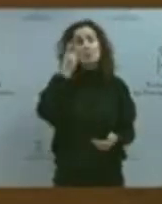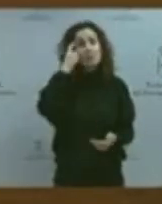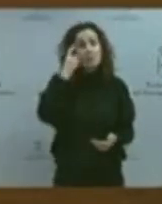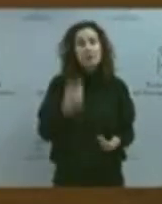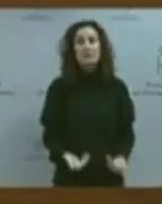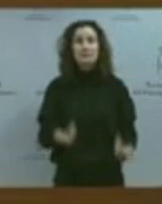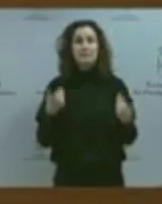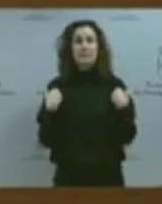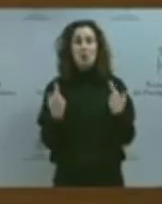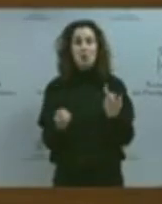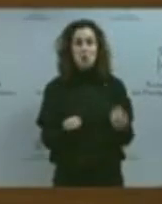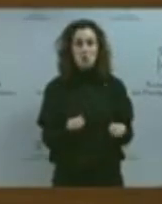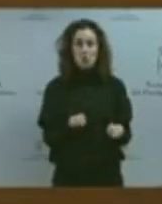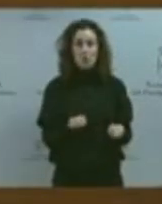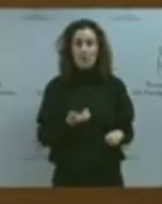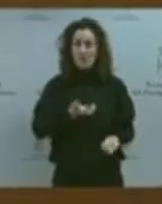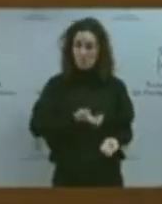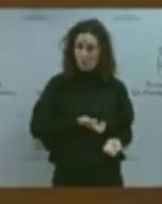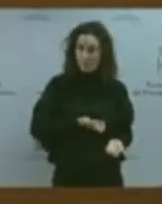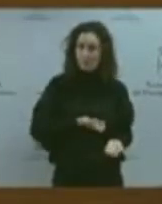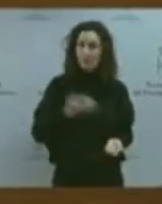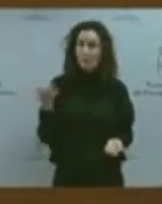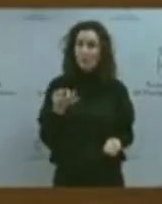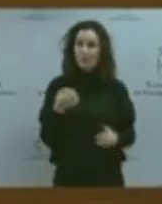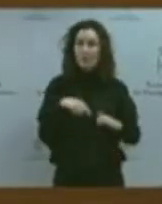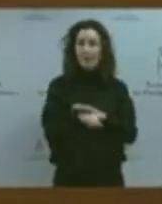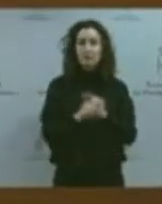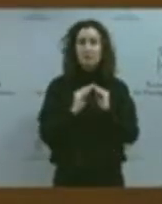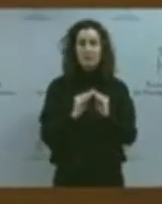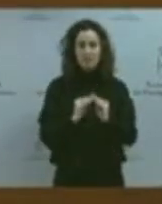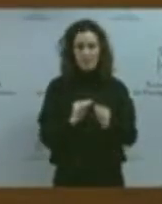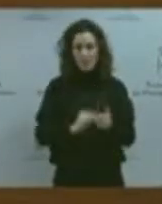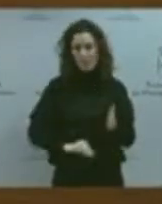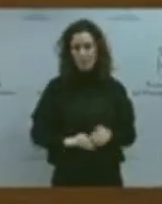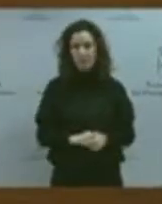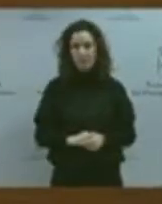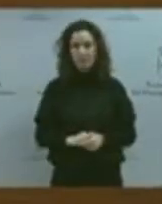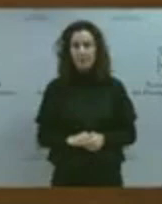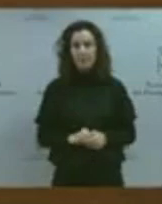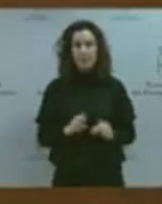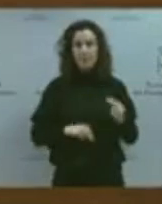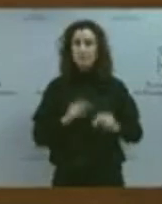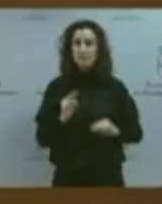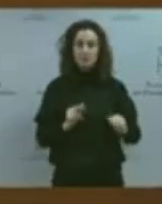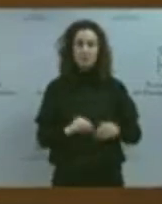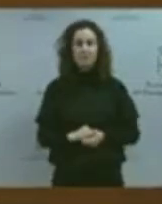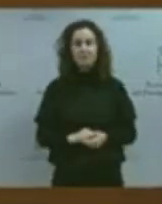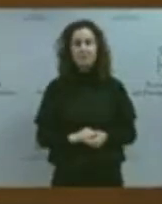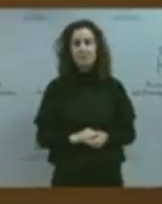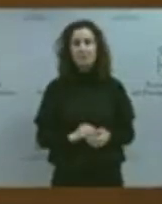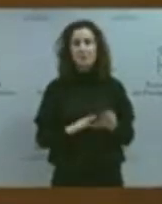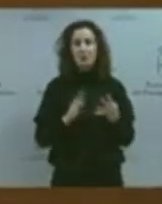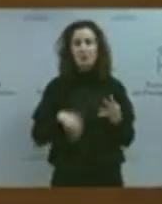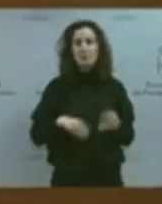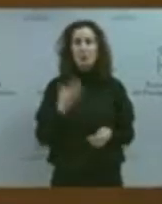es quien tiene que hacer las reparaciones y las obras correspondientes. El colegio de